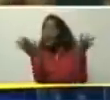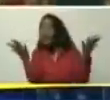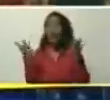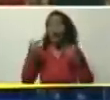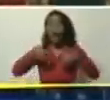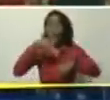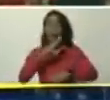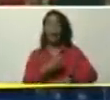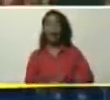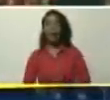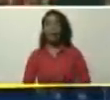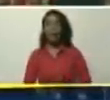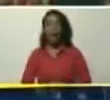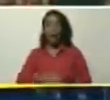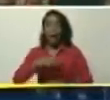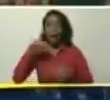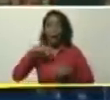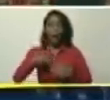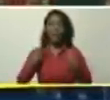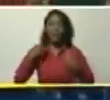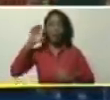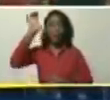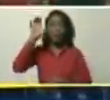barinés. ¡Que viva la patria!